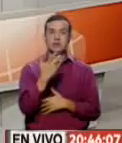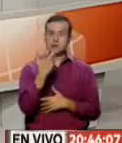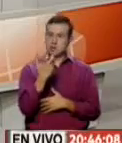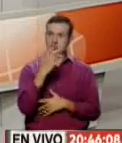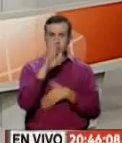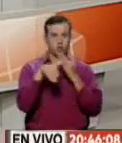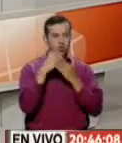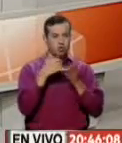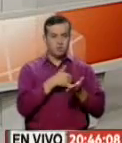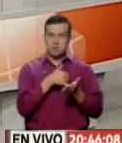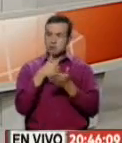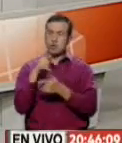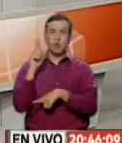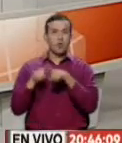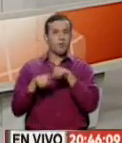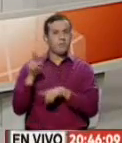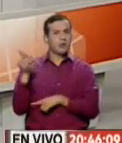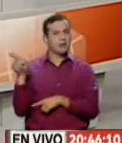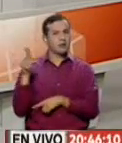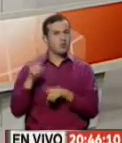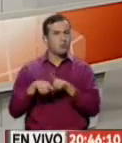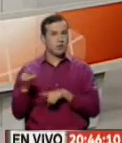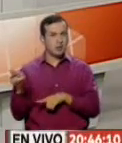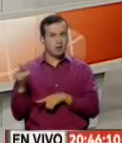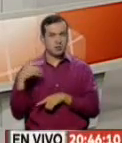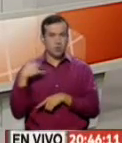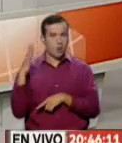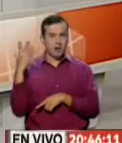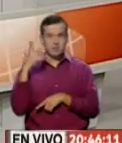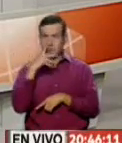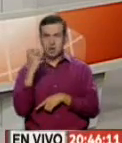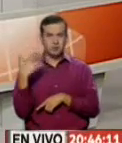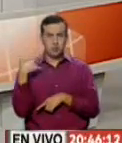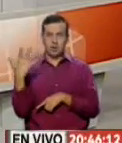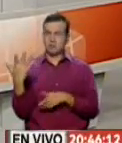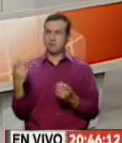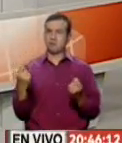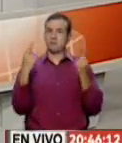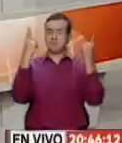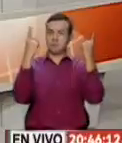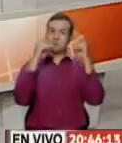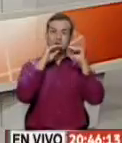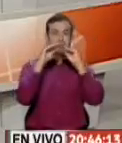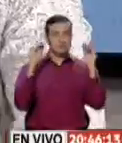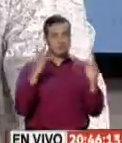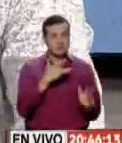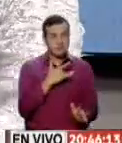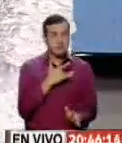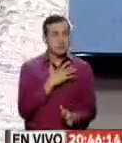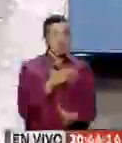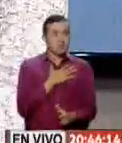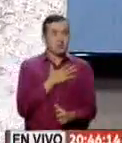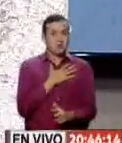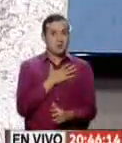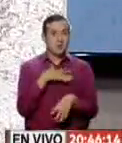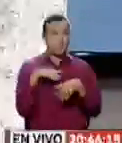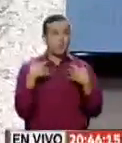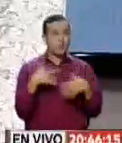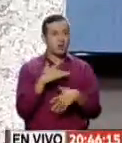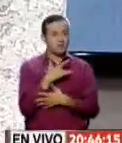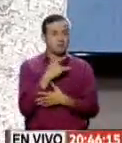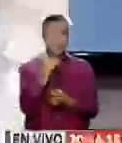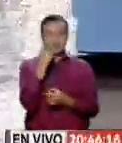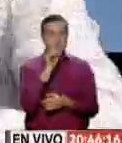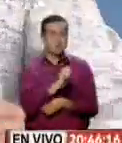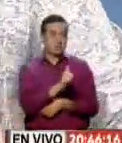que esos premios vayan a un compañero que no cuenta con panadería. Eso fue, y quiero decir la verdad, fue un acto completamente que